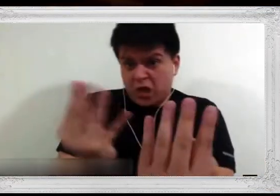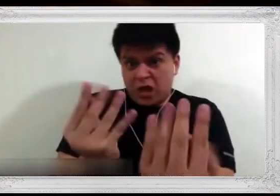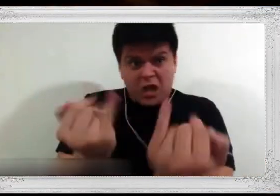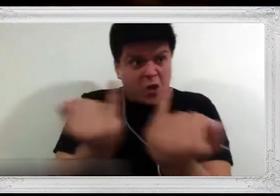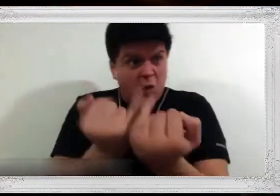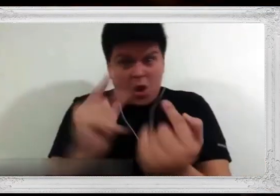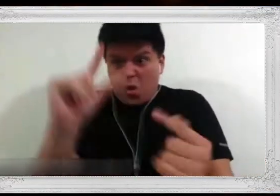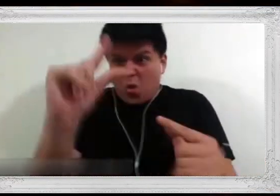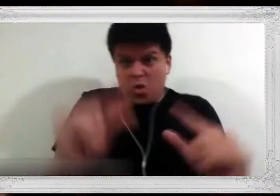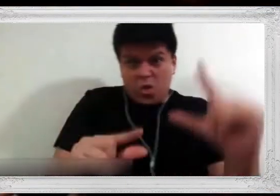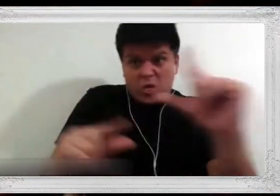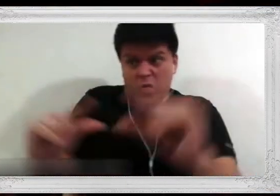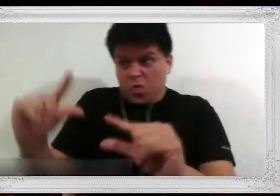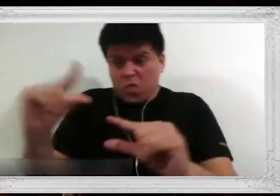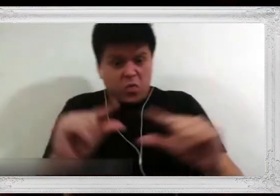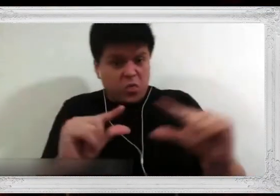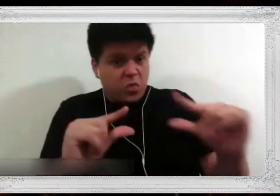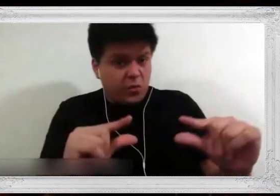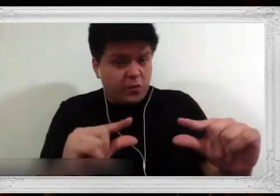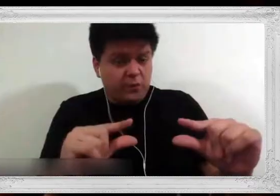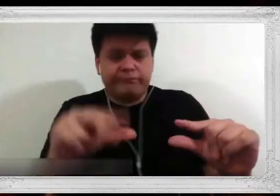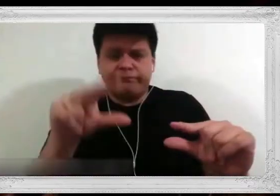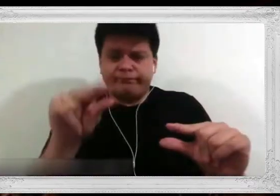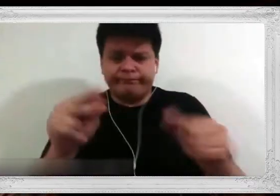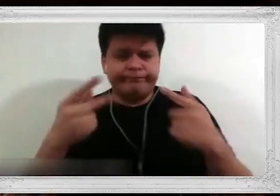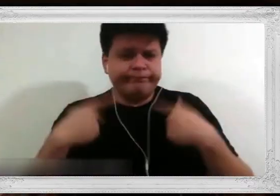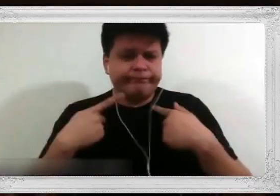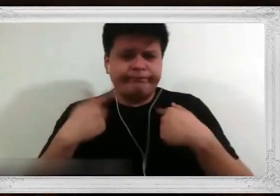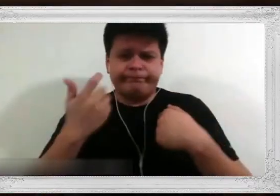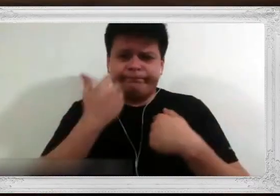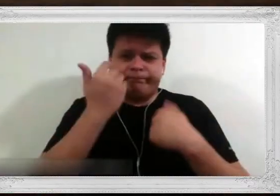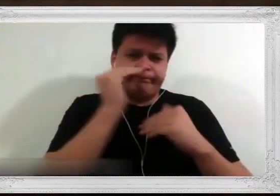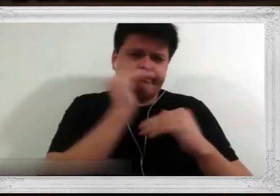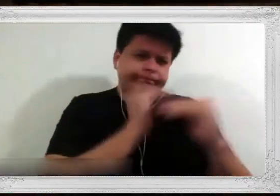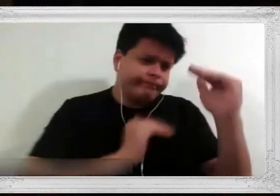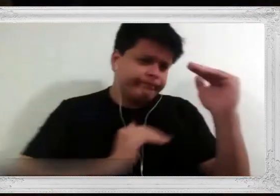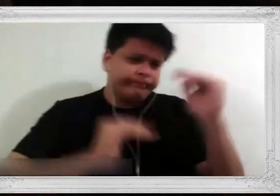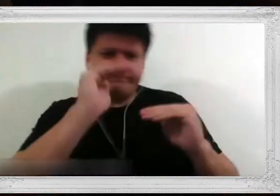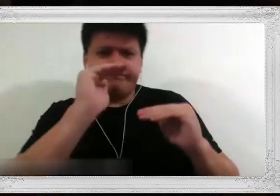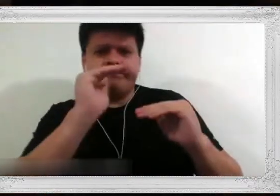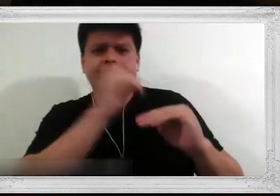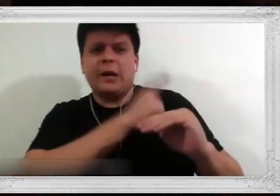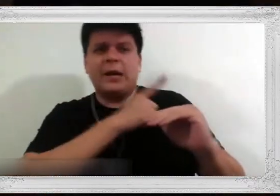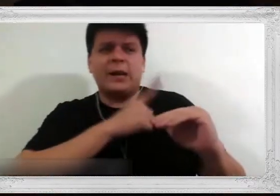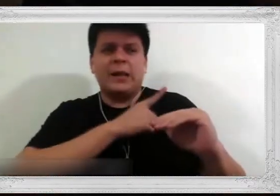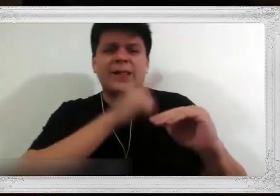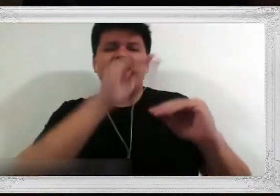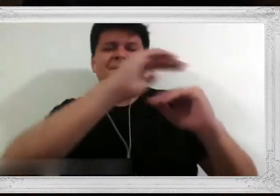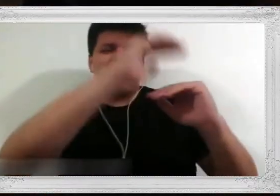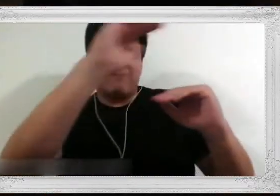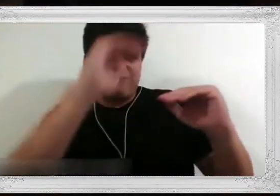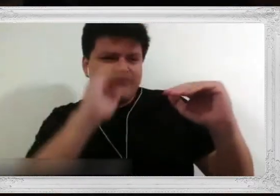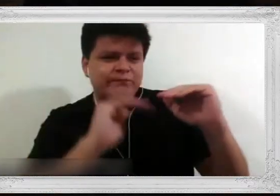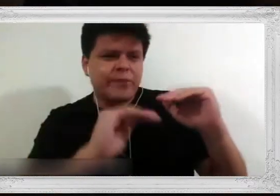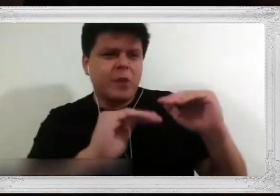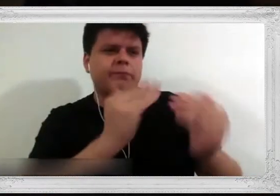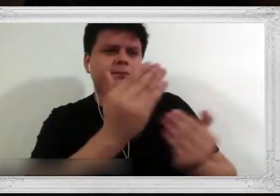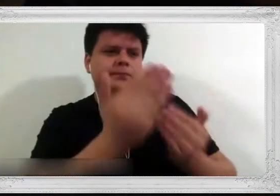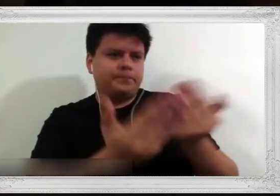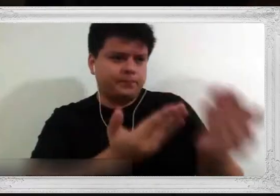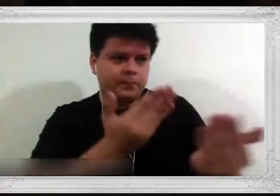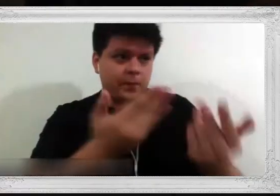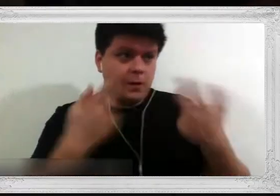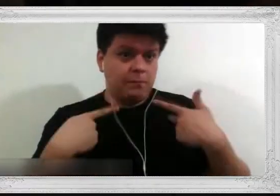Al contrario, el que quiera ser grande entre ustedes que sea su servidor y el que quiera ser el primero